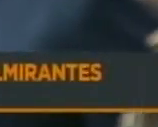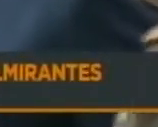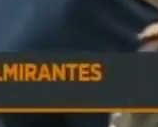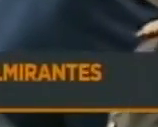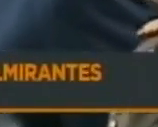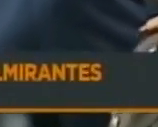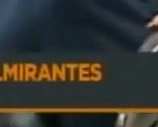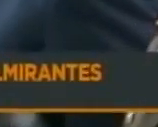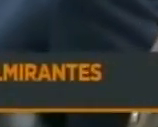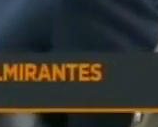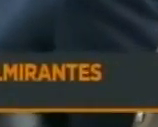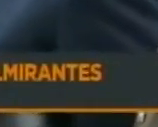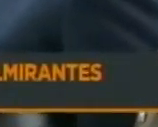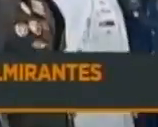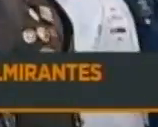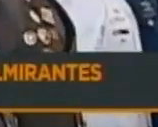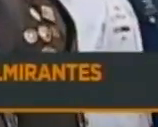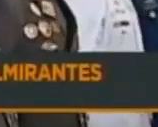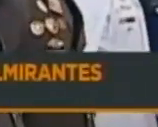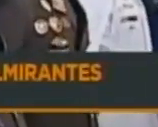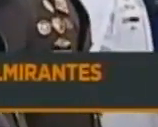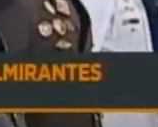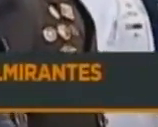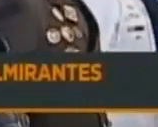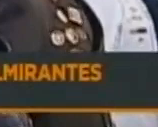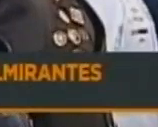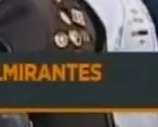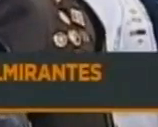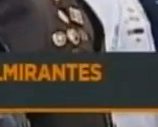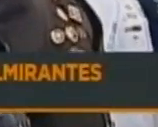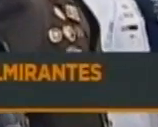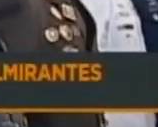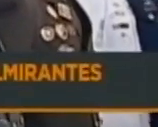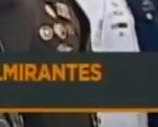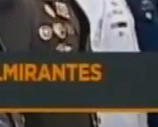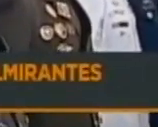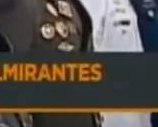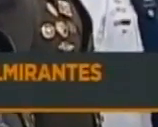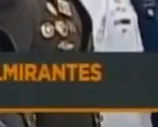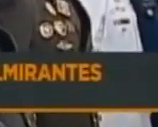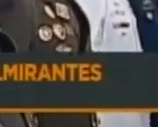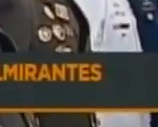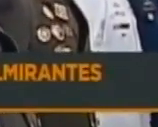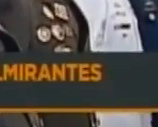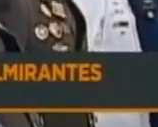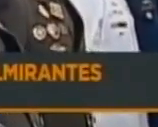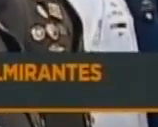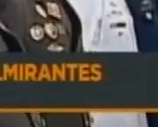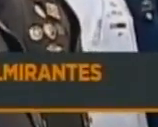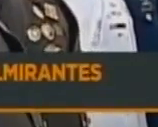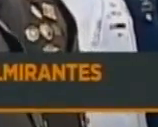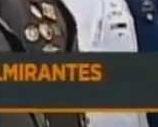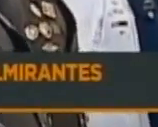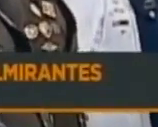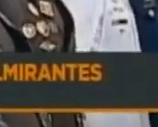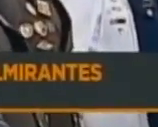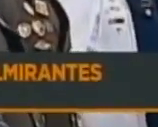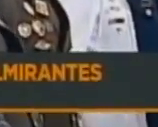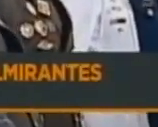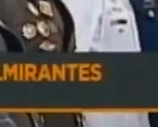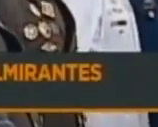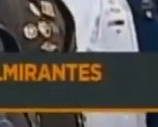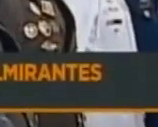necesario y no abandonar jamás a vuestros superiores, solicito su autorización para recibir